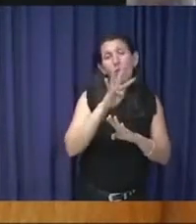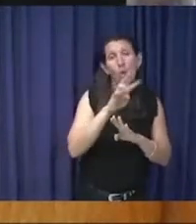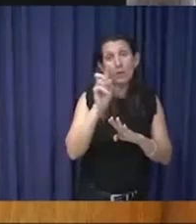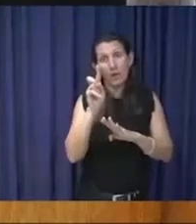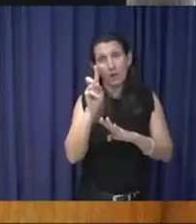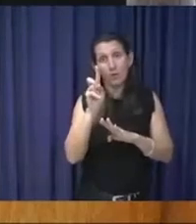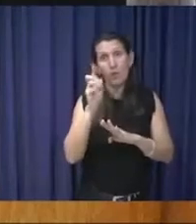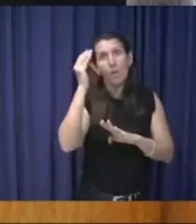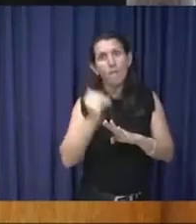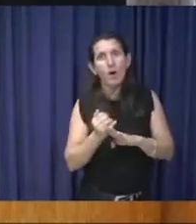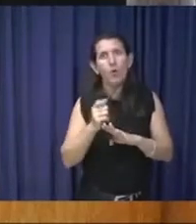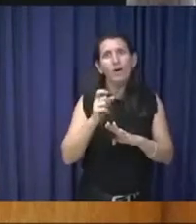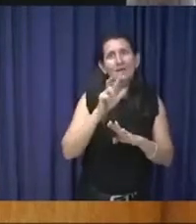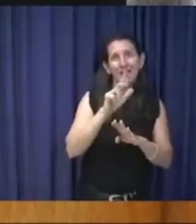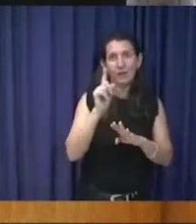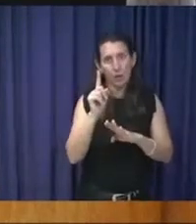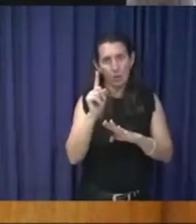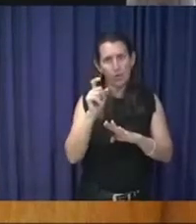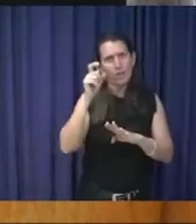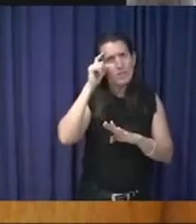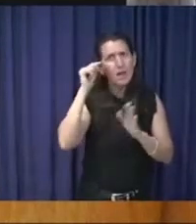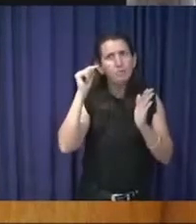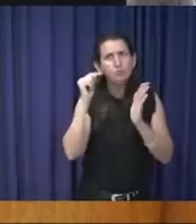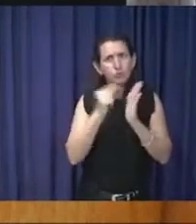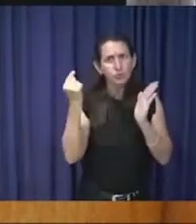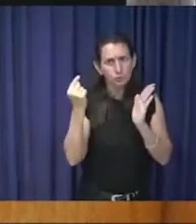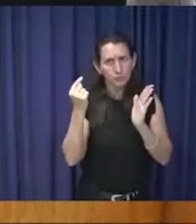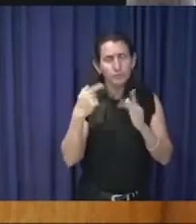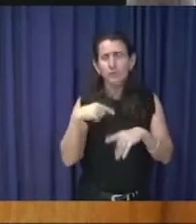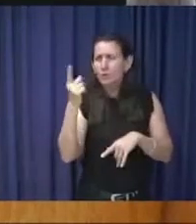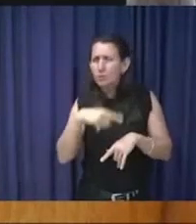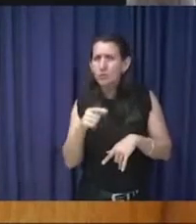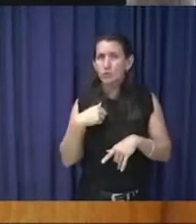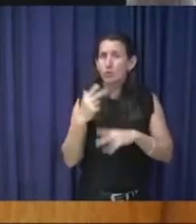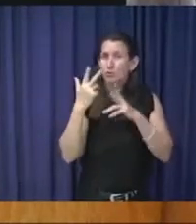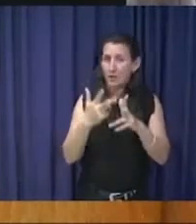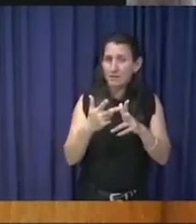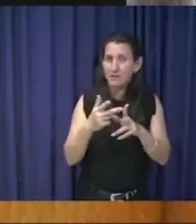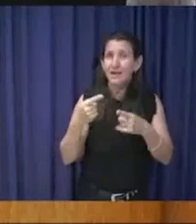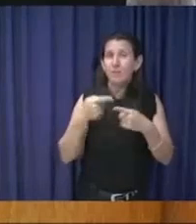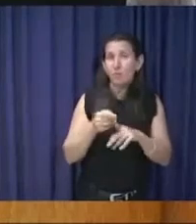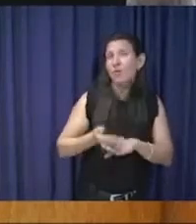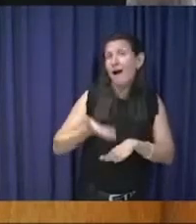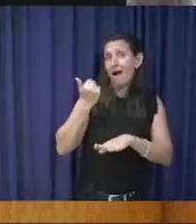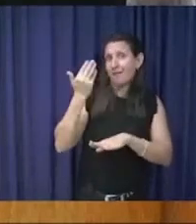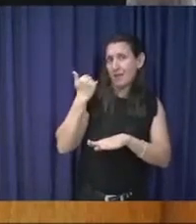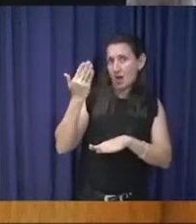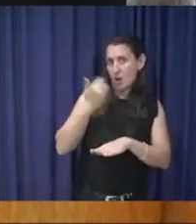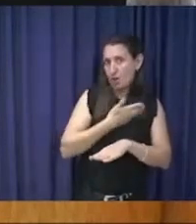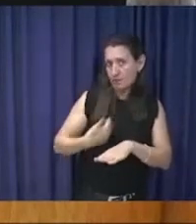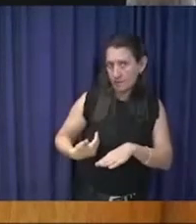sea, 10 puntos. Díganme si en algún momento, y sí voy a hablar de las gestiones anteriores,